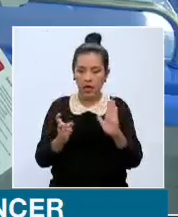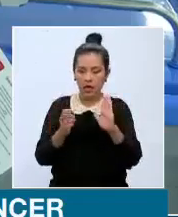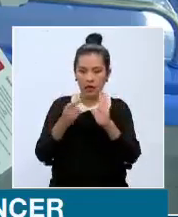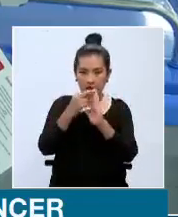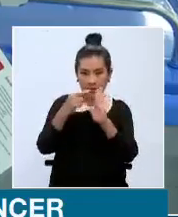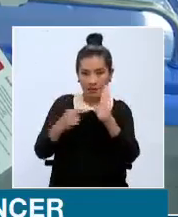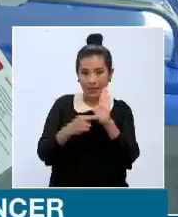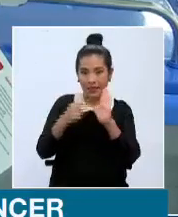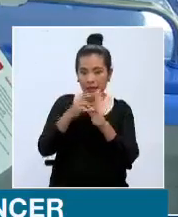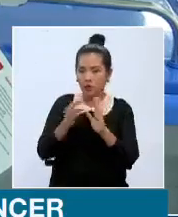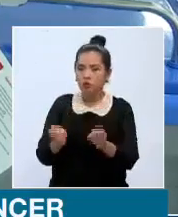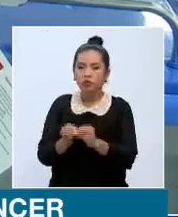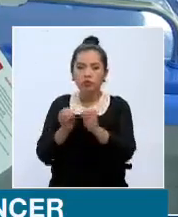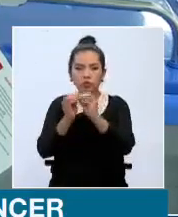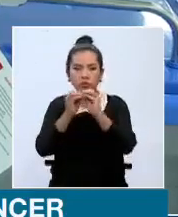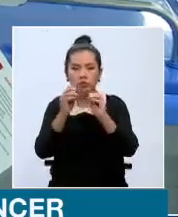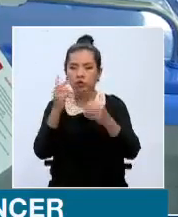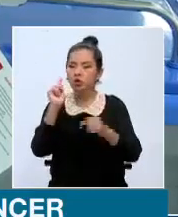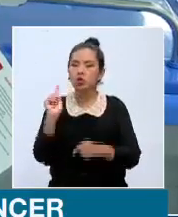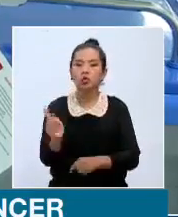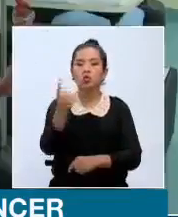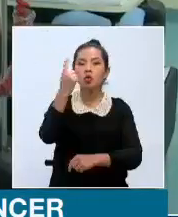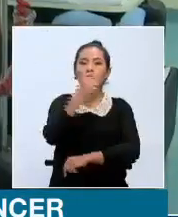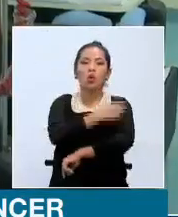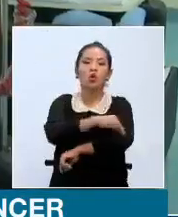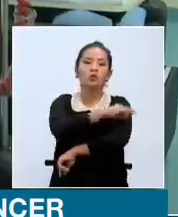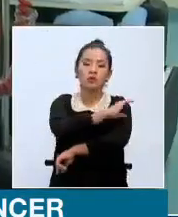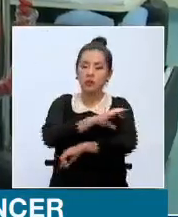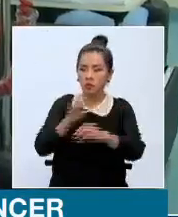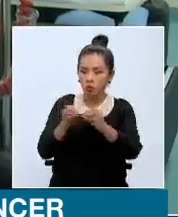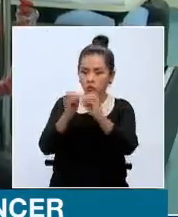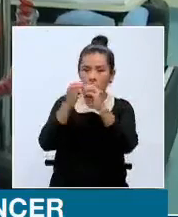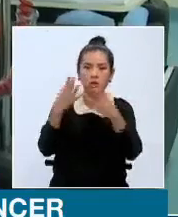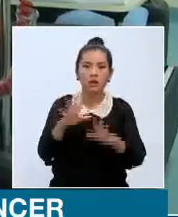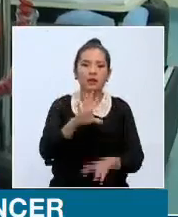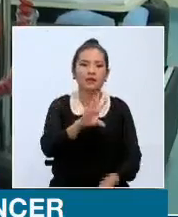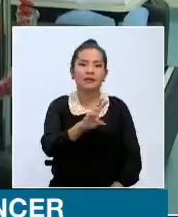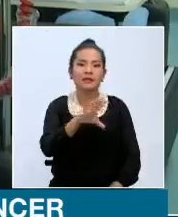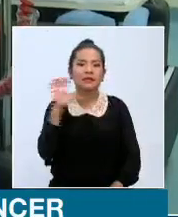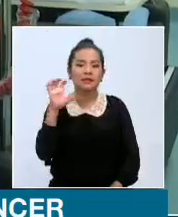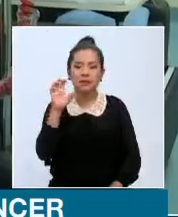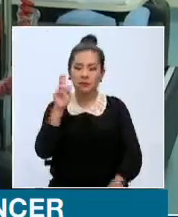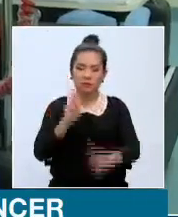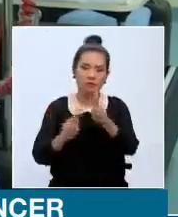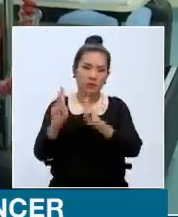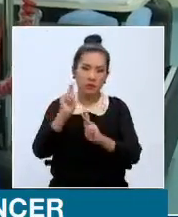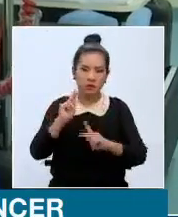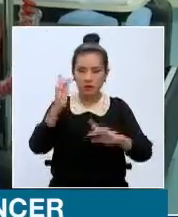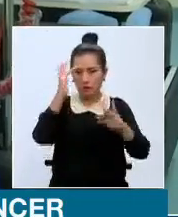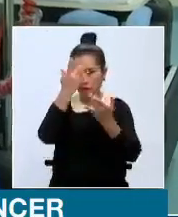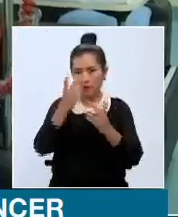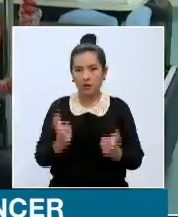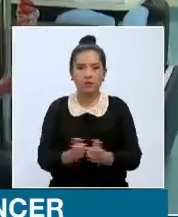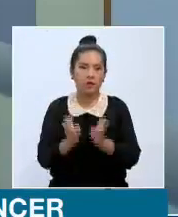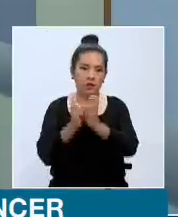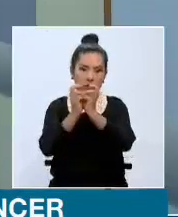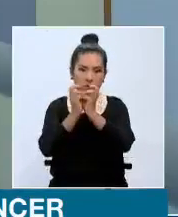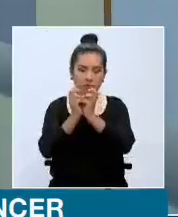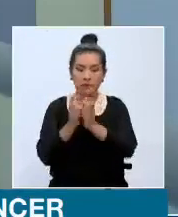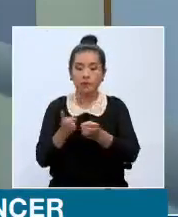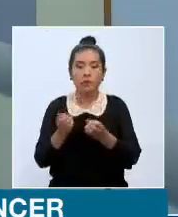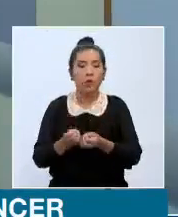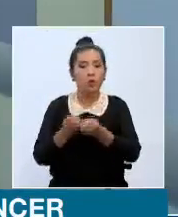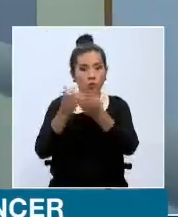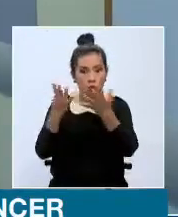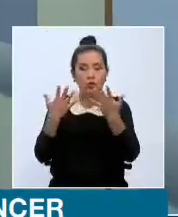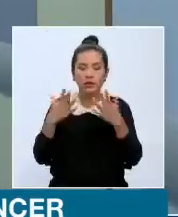actuales solamente en el hospital de clínicas a más de 600 pacientes y, bueno, muchos de estos pacientes